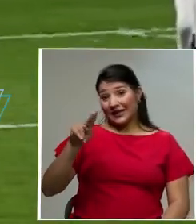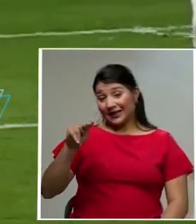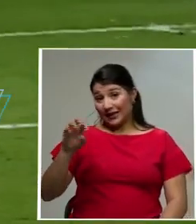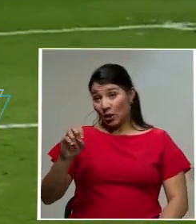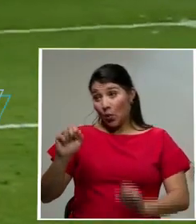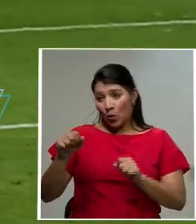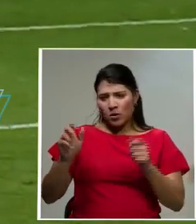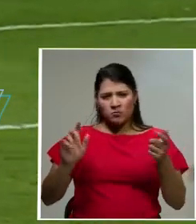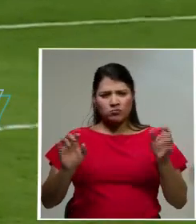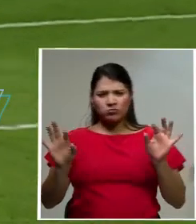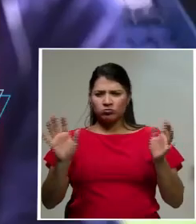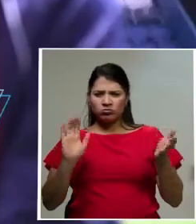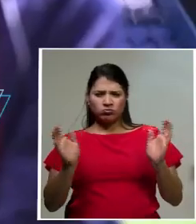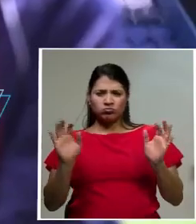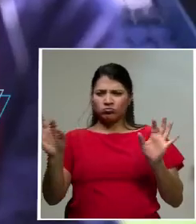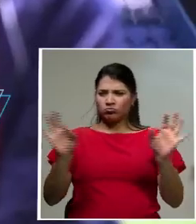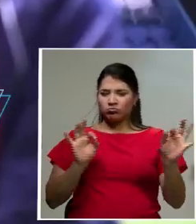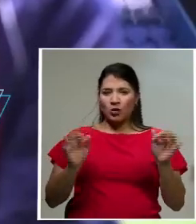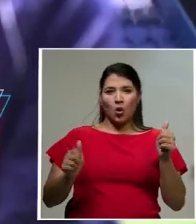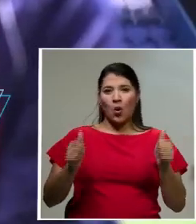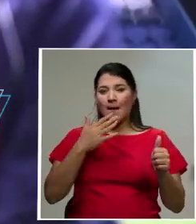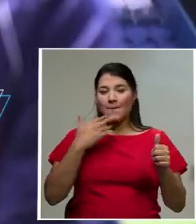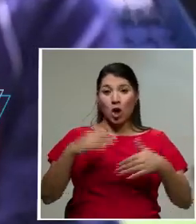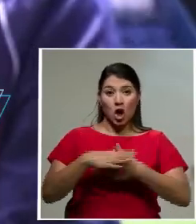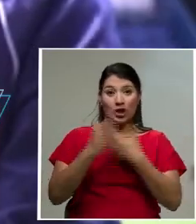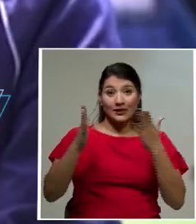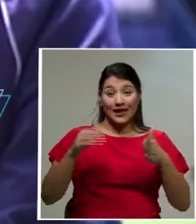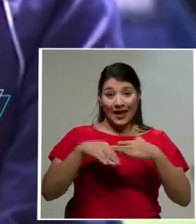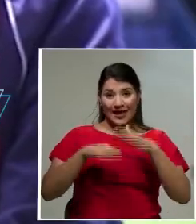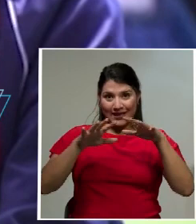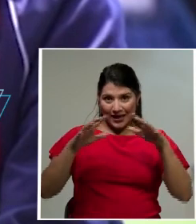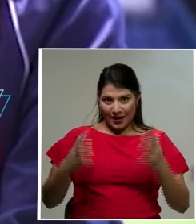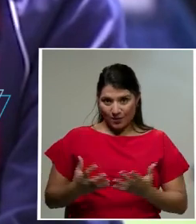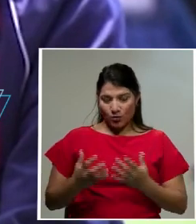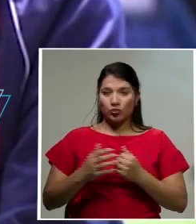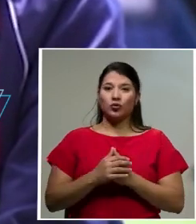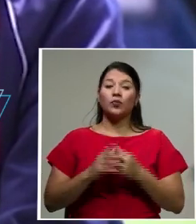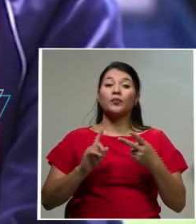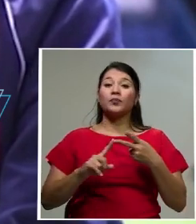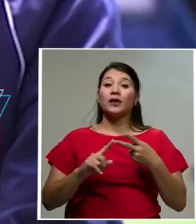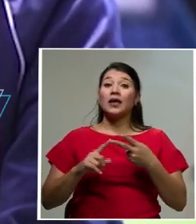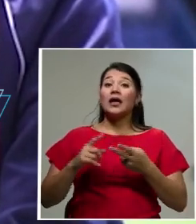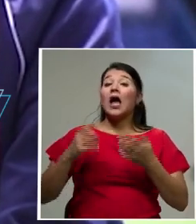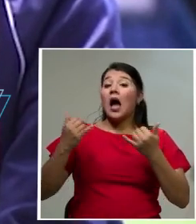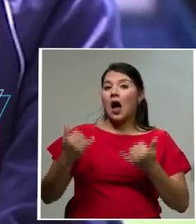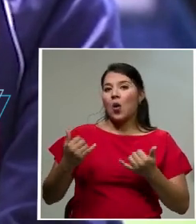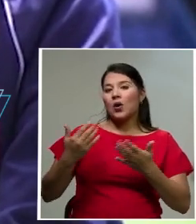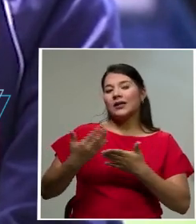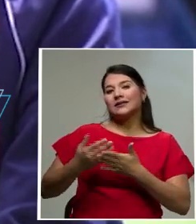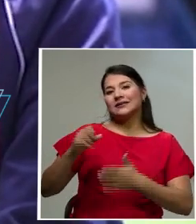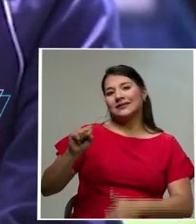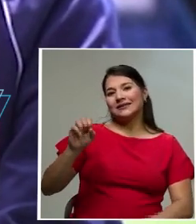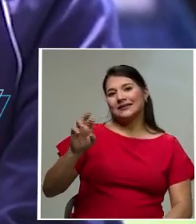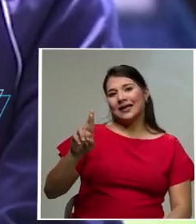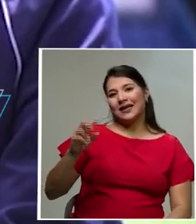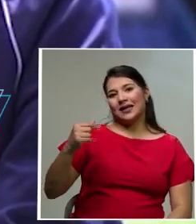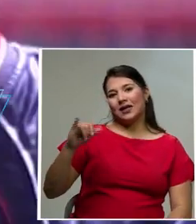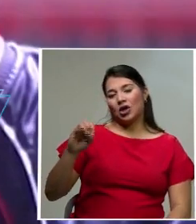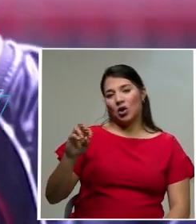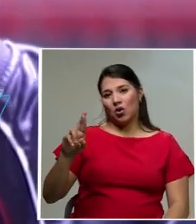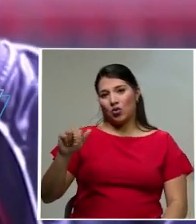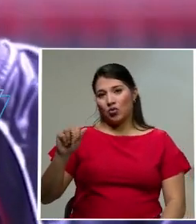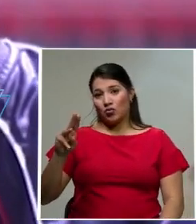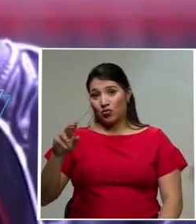mejores guardametas del mundo. La zona baja se ve fortalecida con la llegada del español Sergio Ramos y del lateral marroquí Achraf